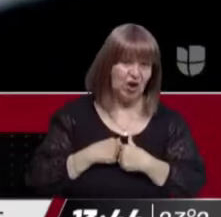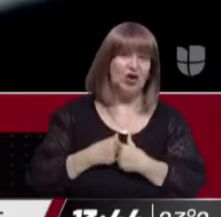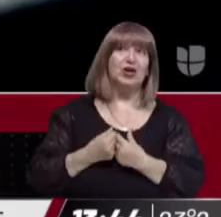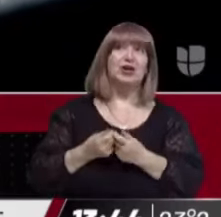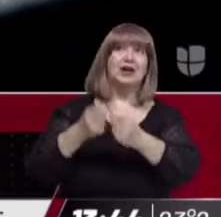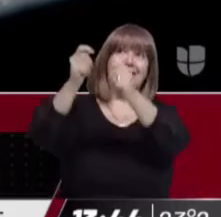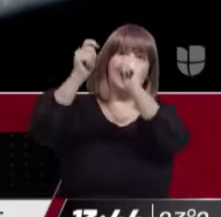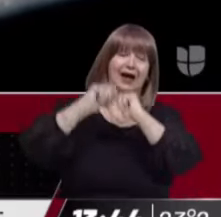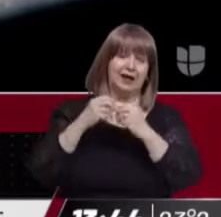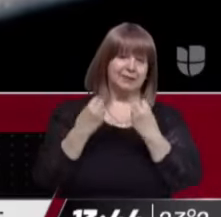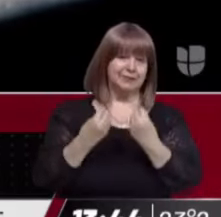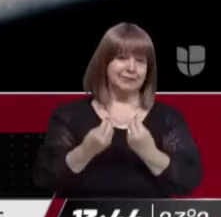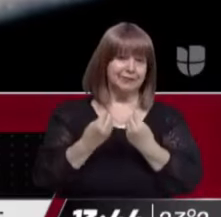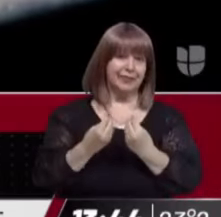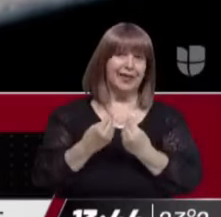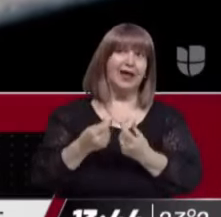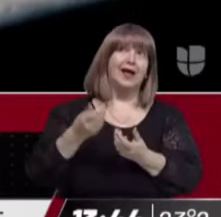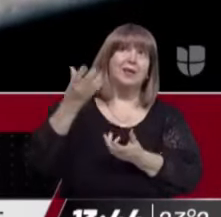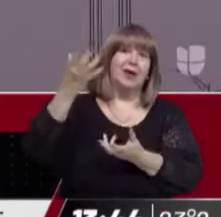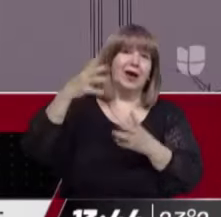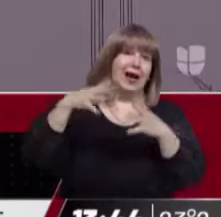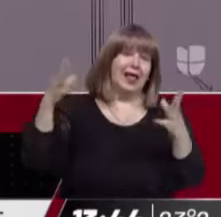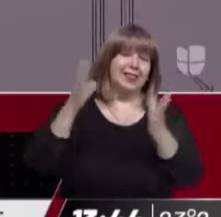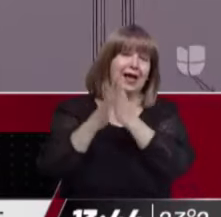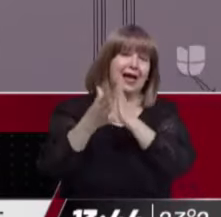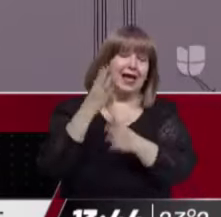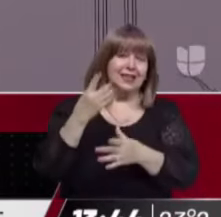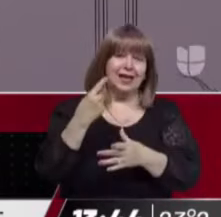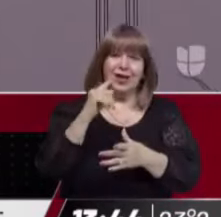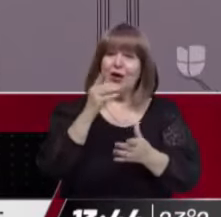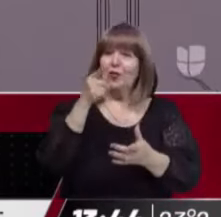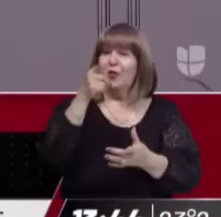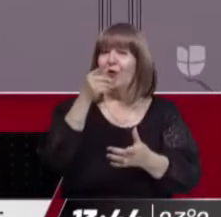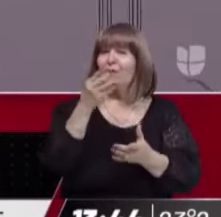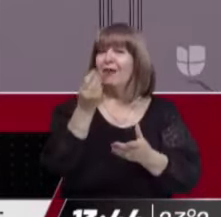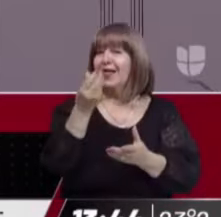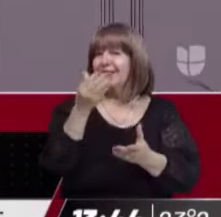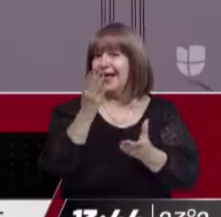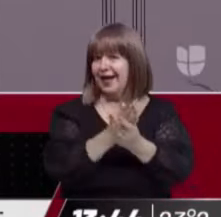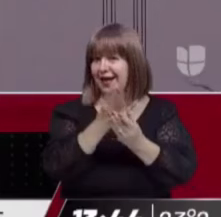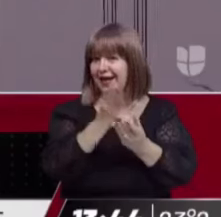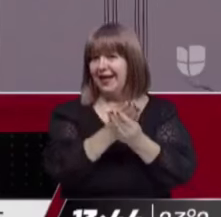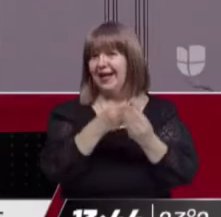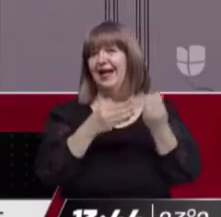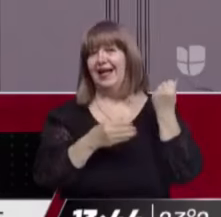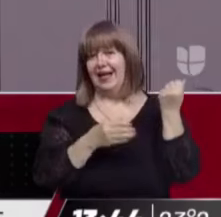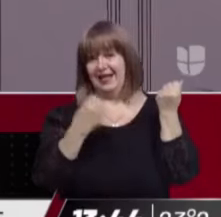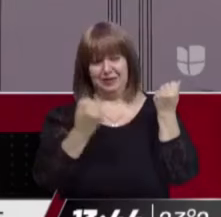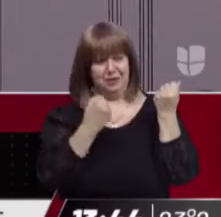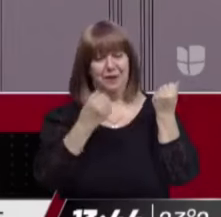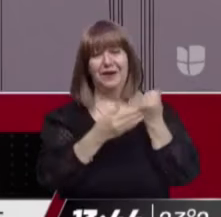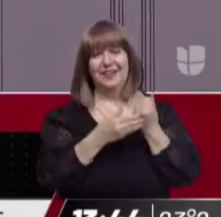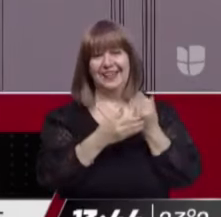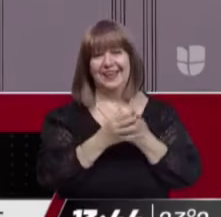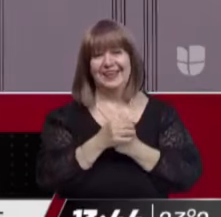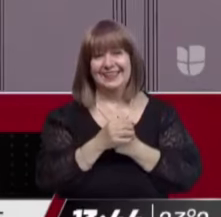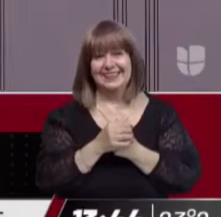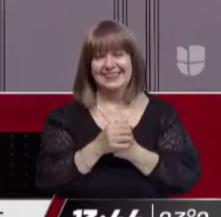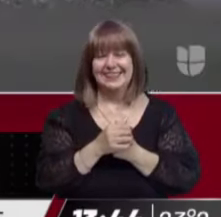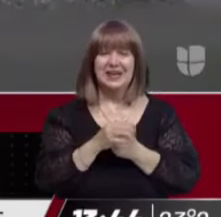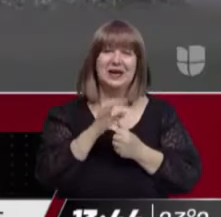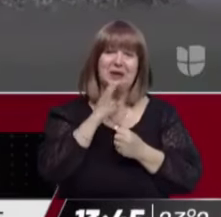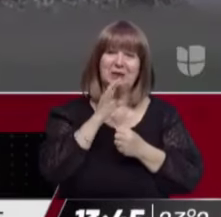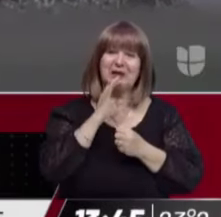¿Y cómo no la vas a regalar si es gratis? Podemos disparar. Y la tenés ahí nomás. Podemos disparar para tantos lados. Una